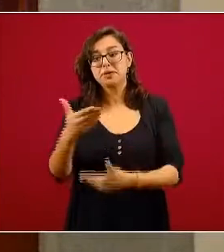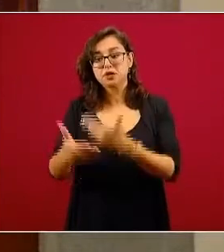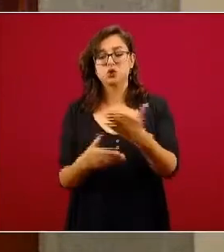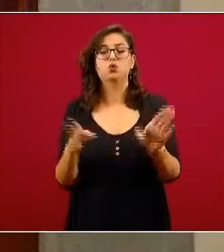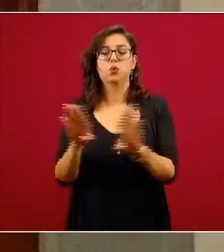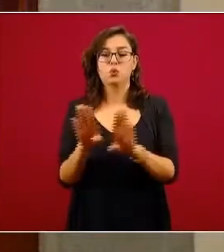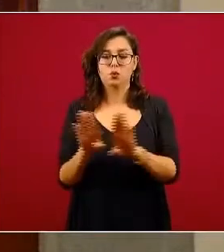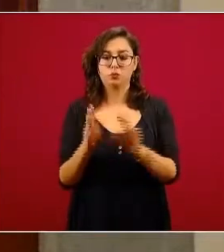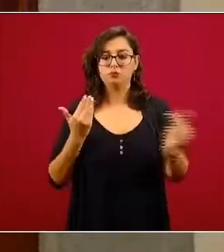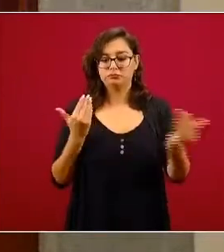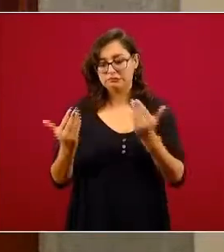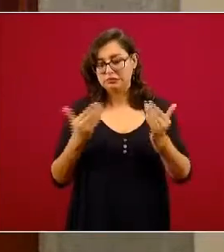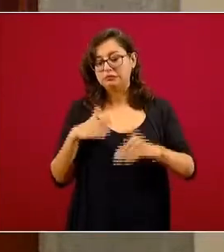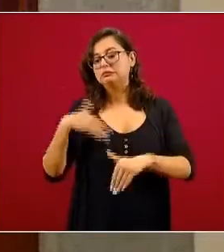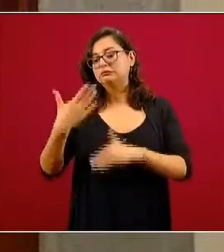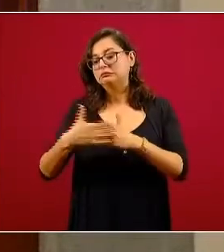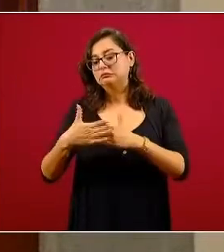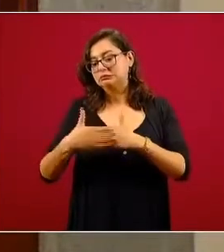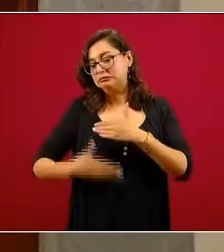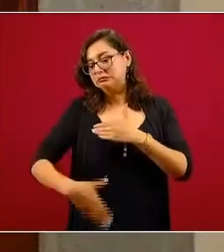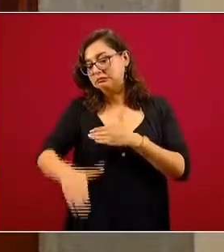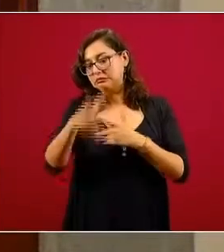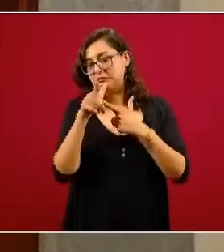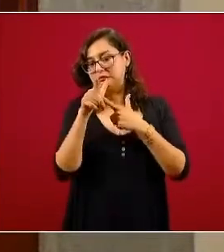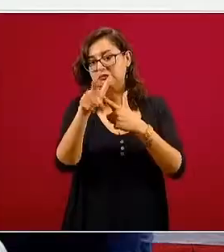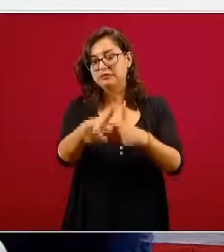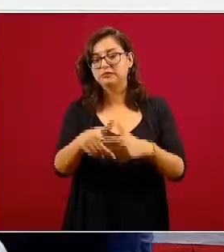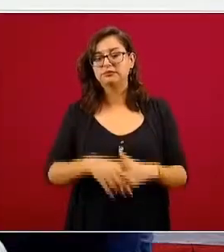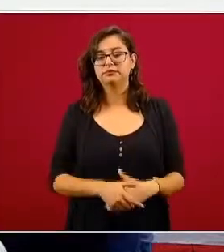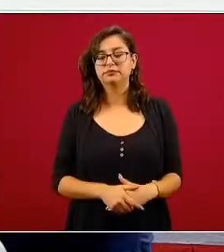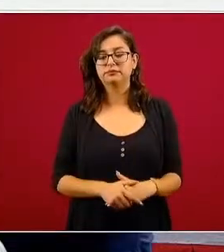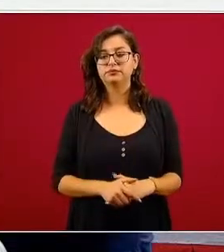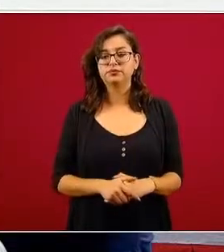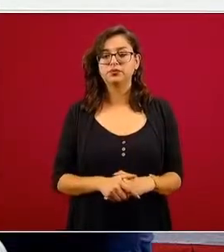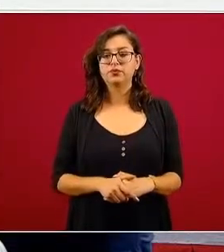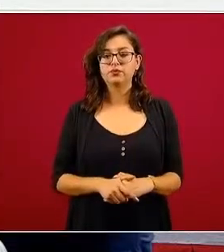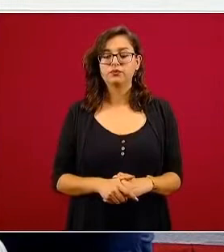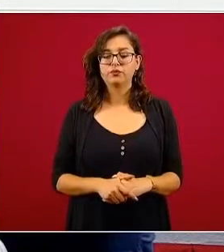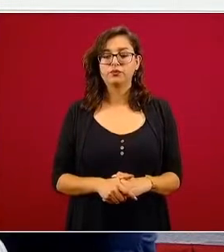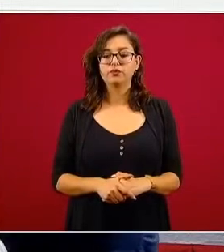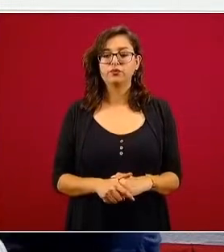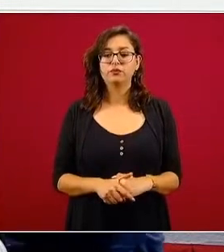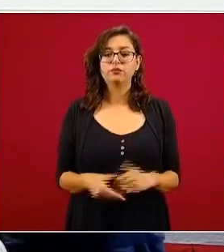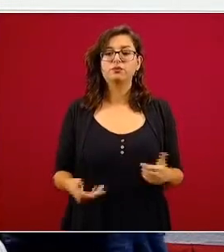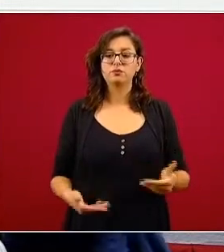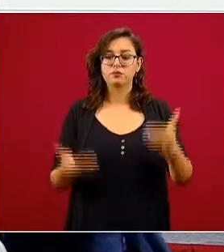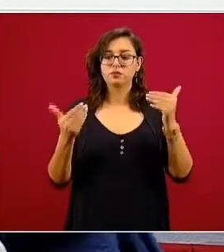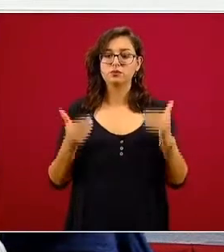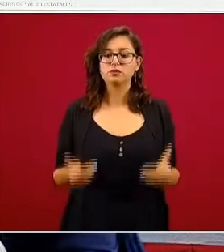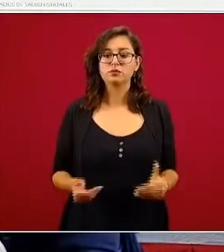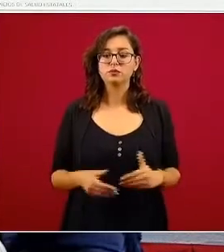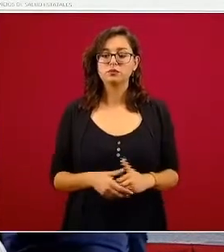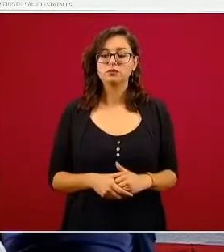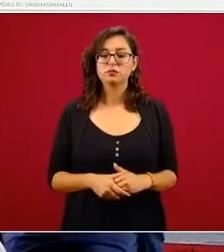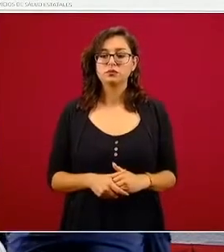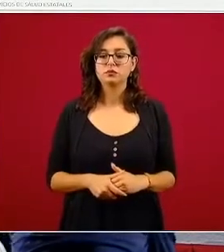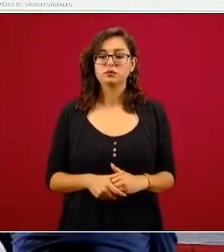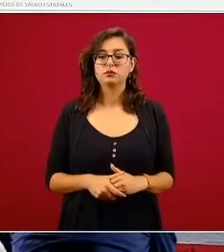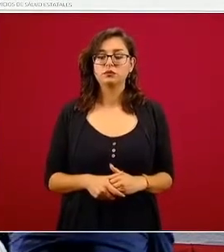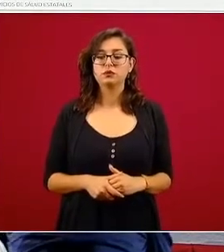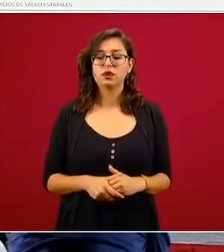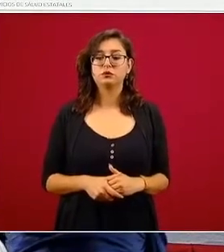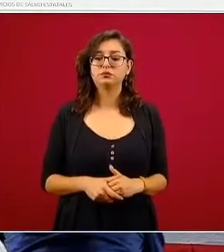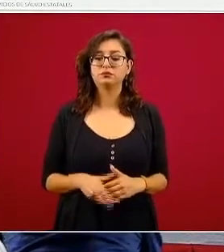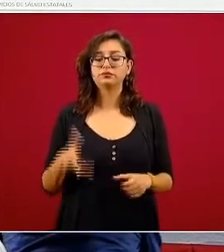proporción, cómo se mantiene o evoluciona durante la semana. Veamos la siguiente diapositiva. Sería la